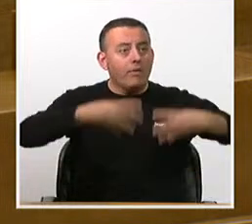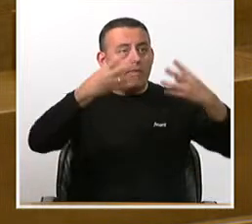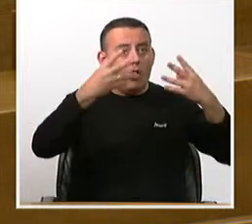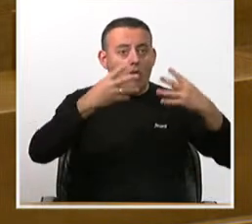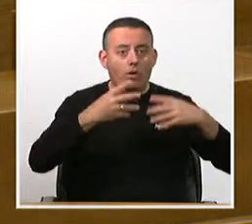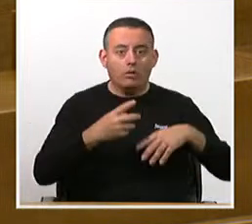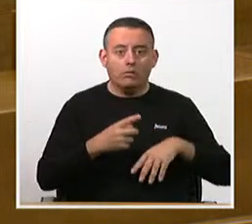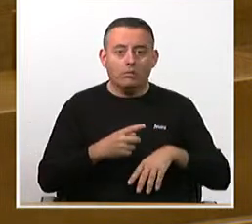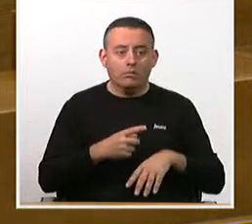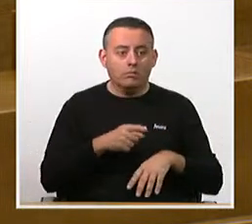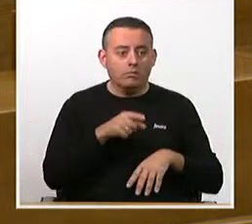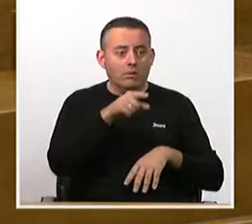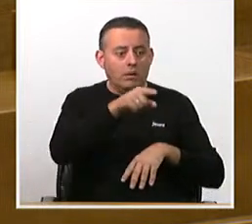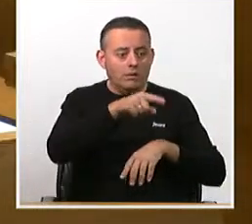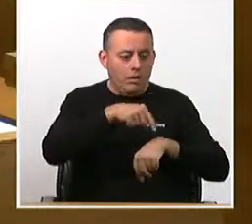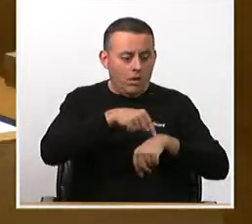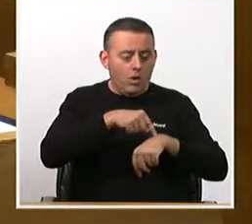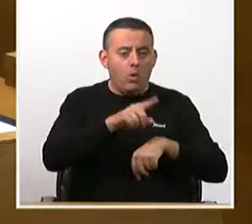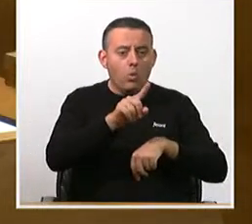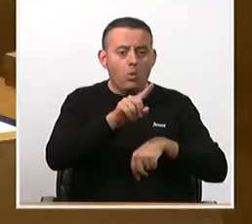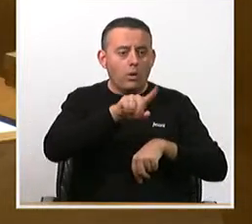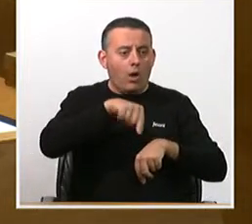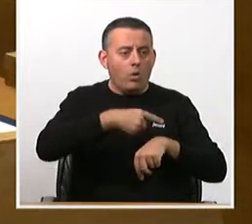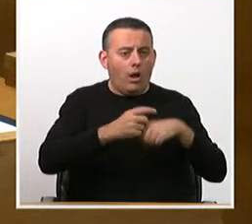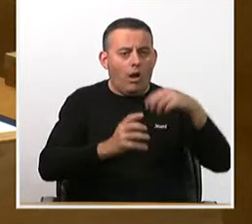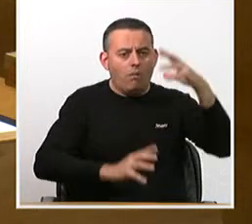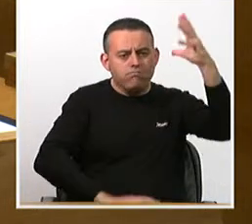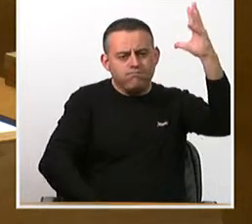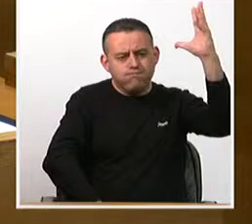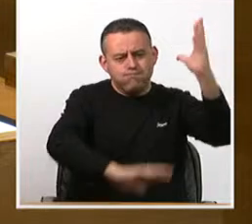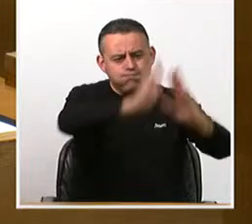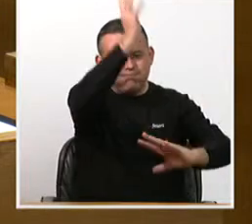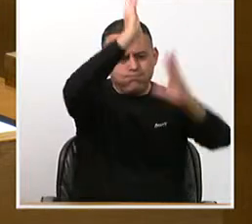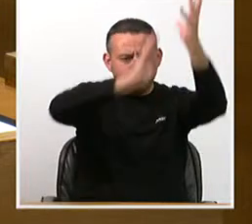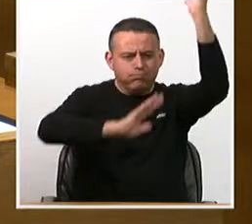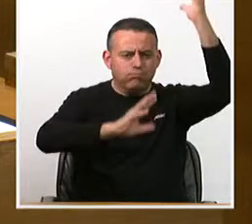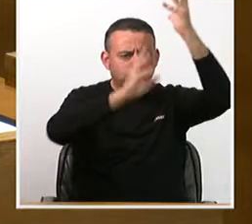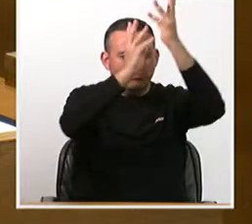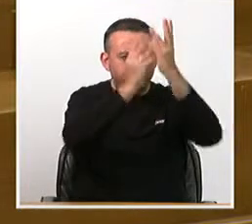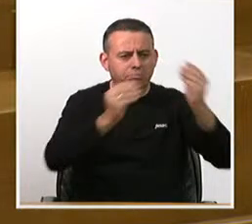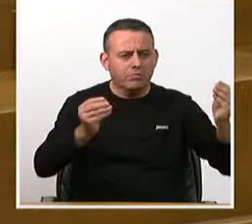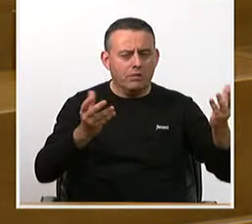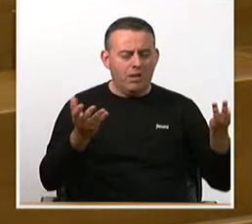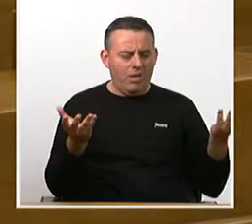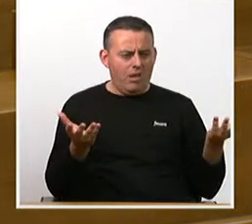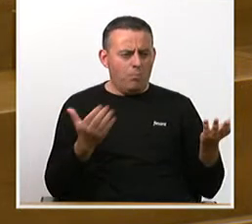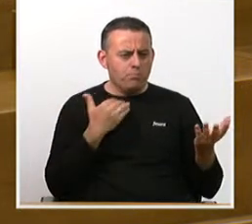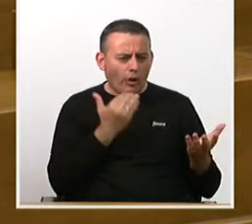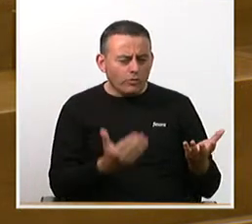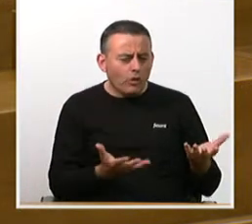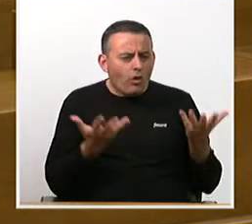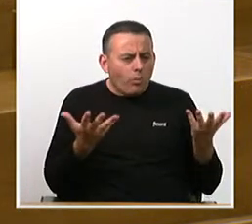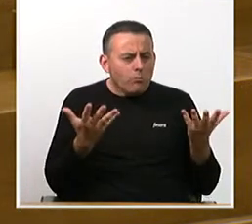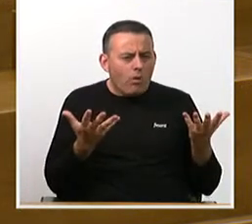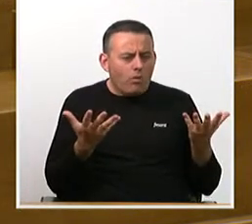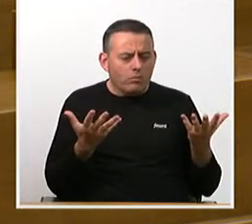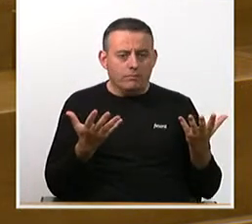en deora y que CR la que vaar